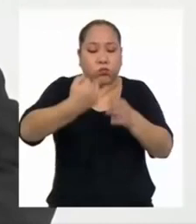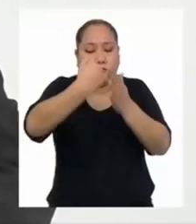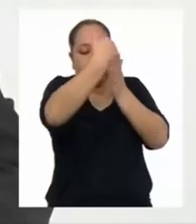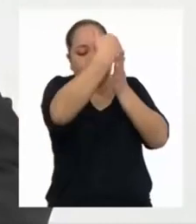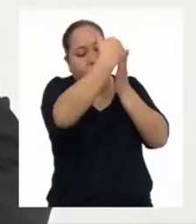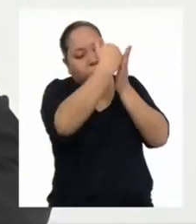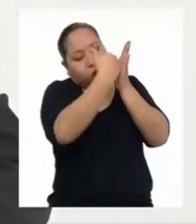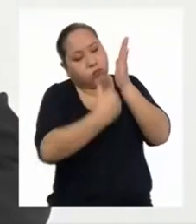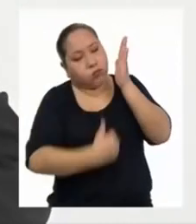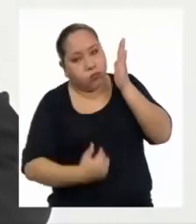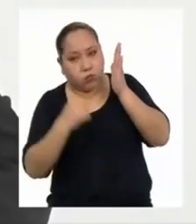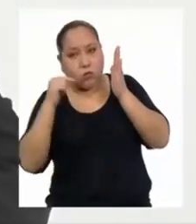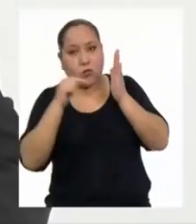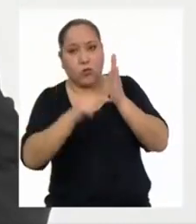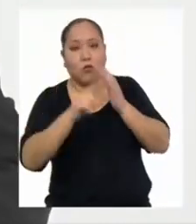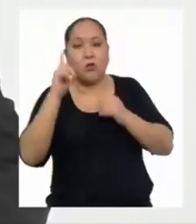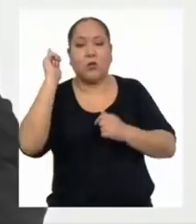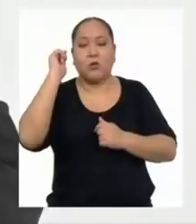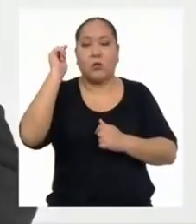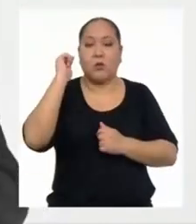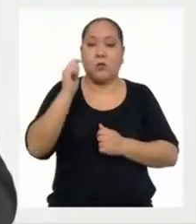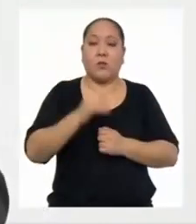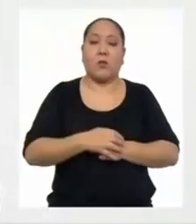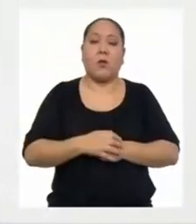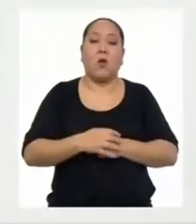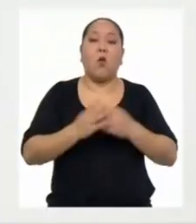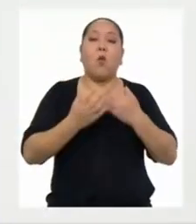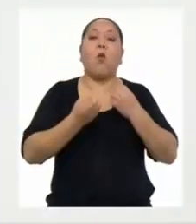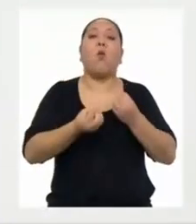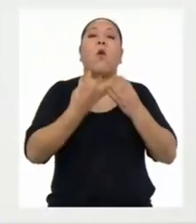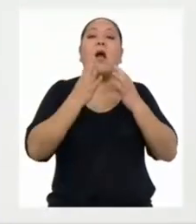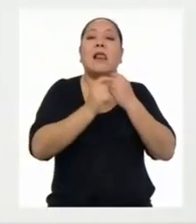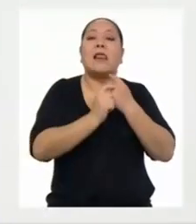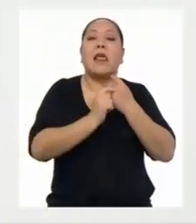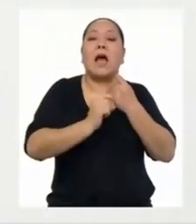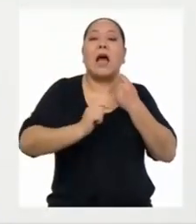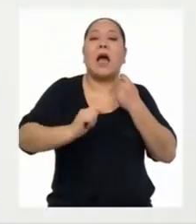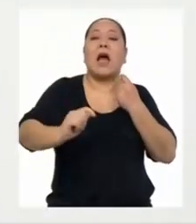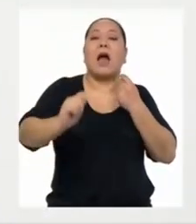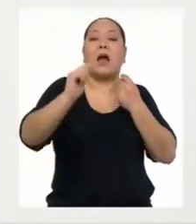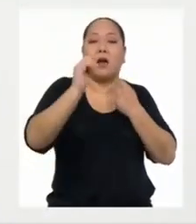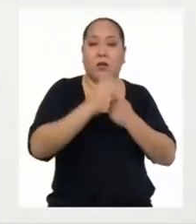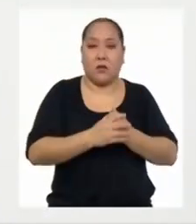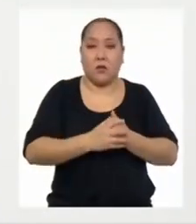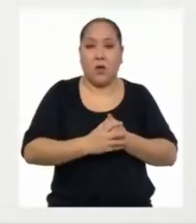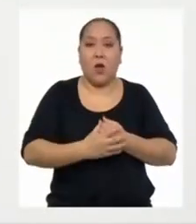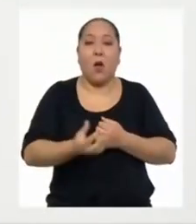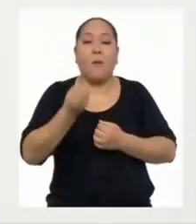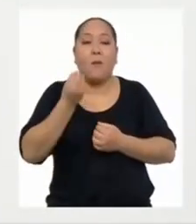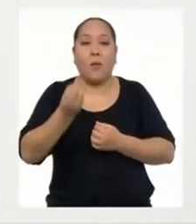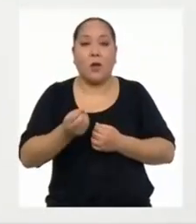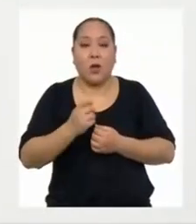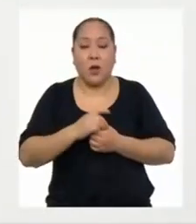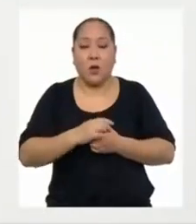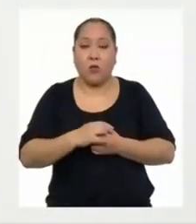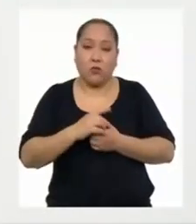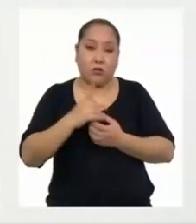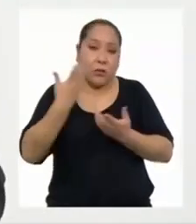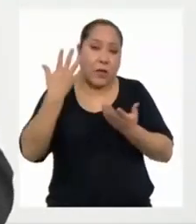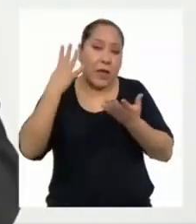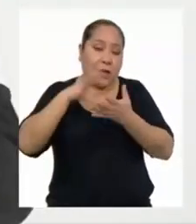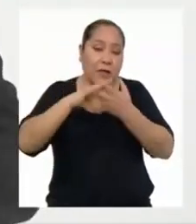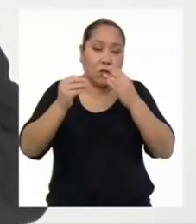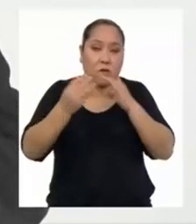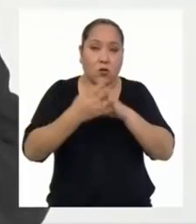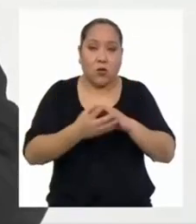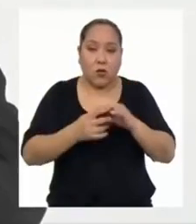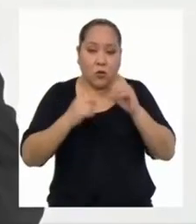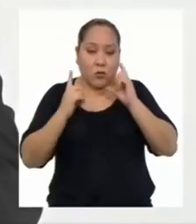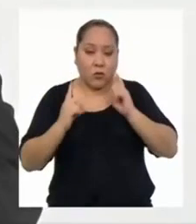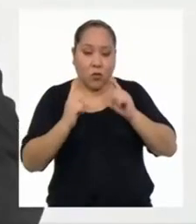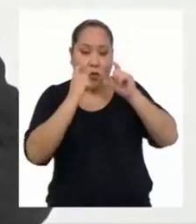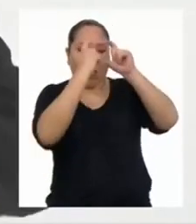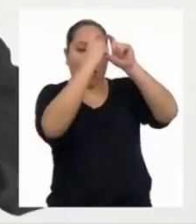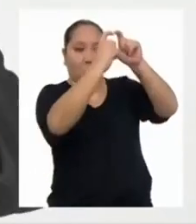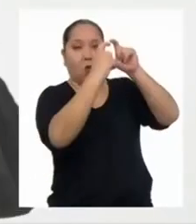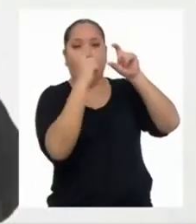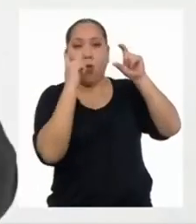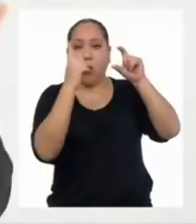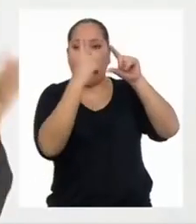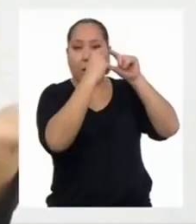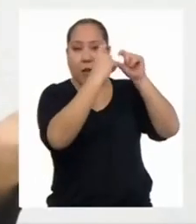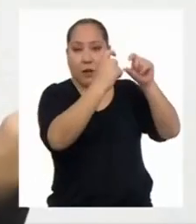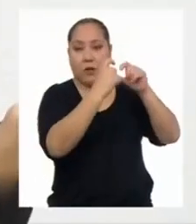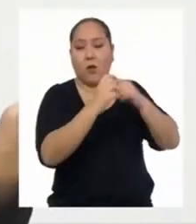La magnitud de tu texto. Porque un testimonio puede estar contenido en un párrafo o en una novela